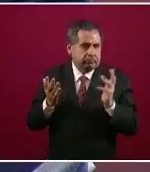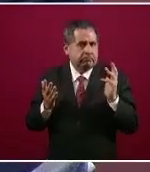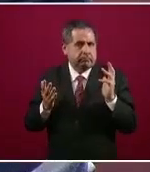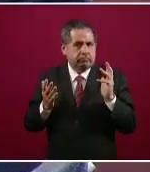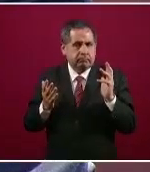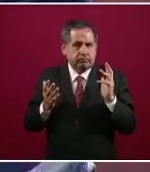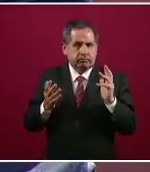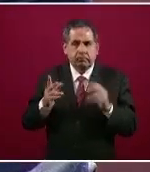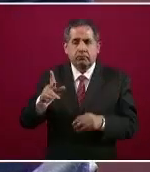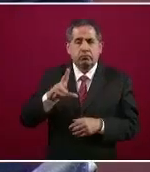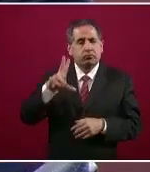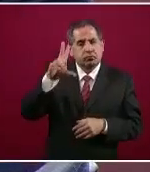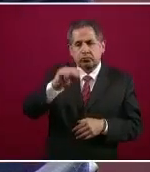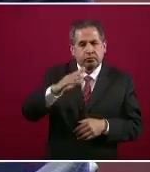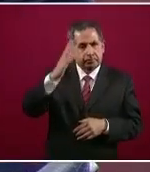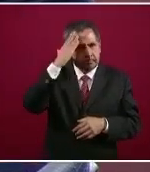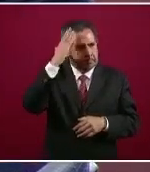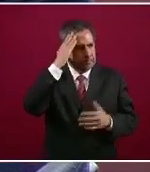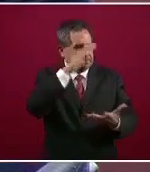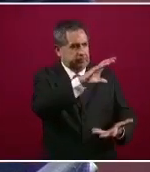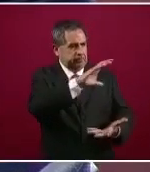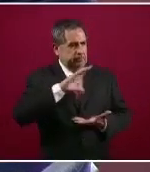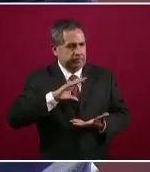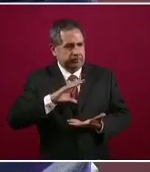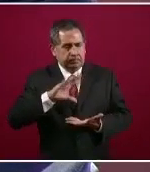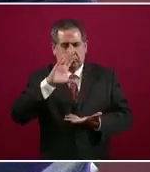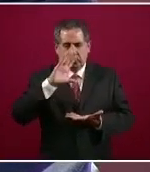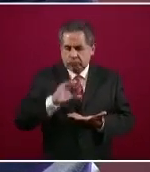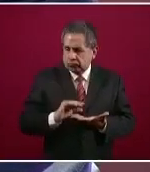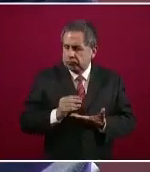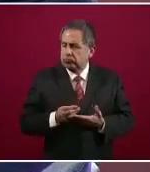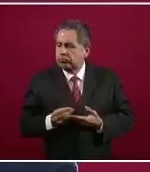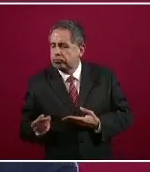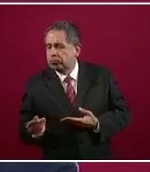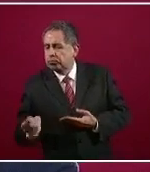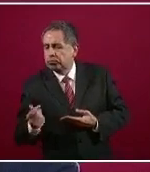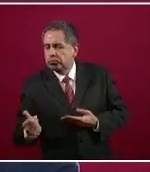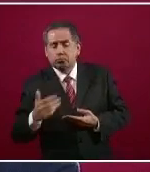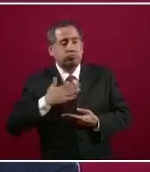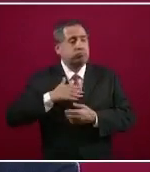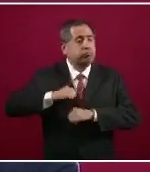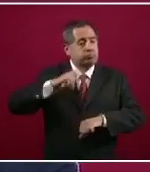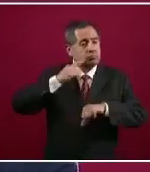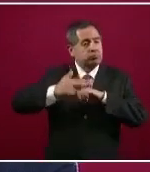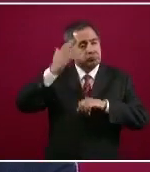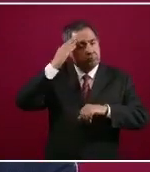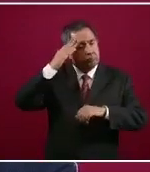no a los cacicazgos en las universidades públicas.